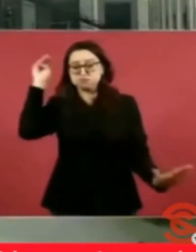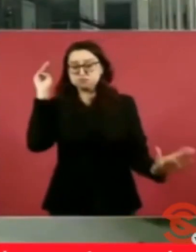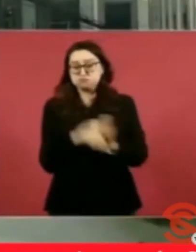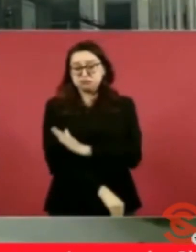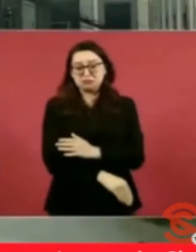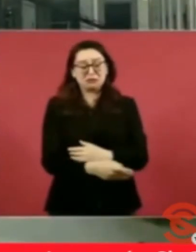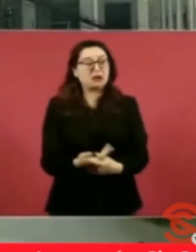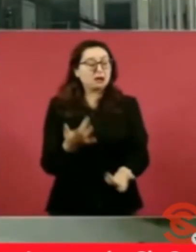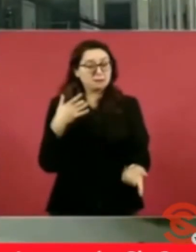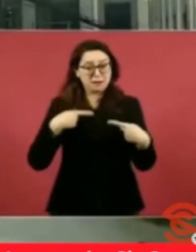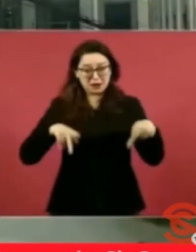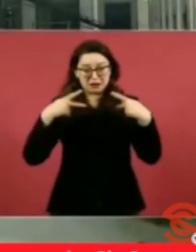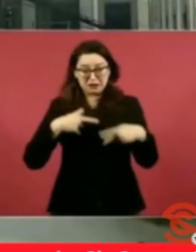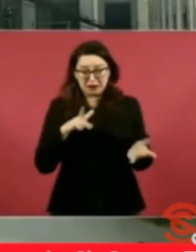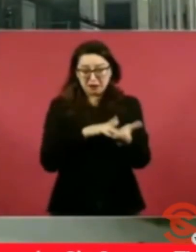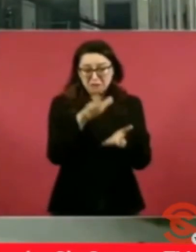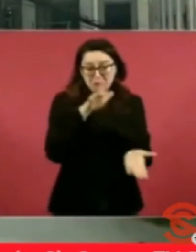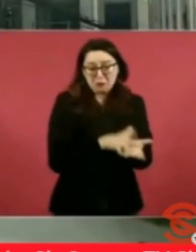ahora.